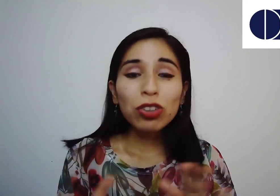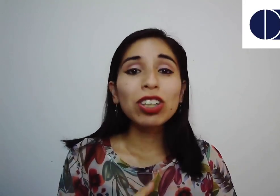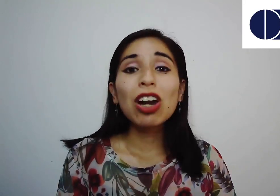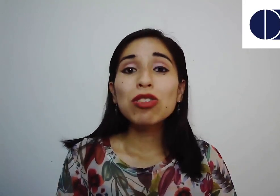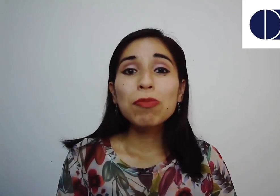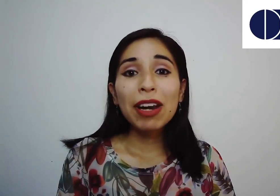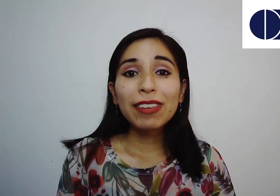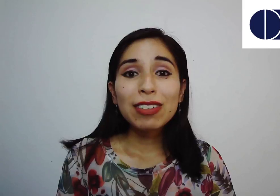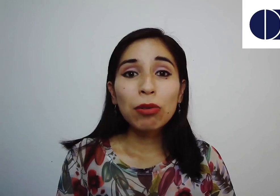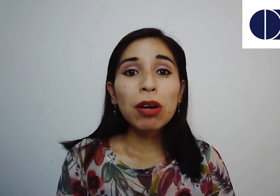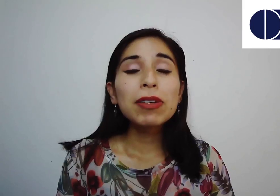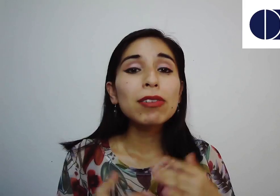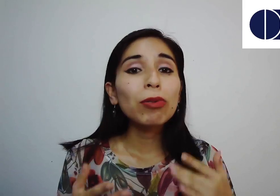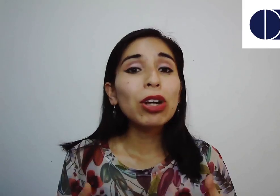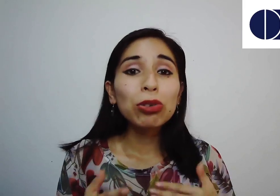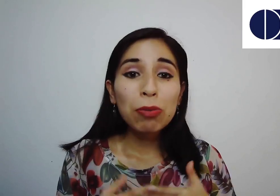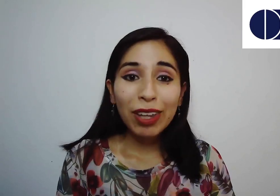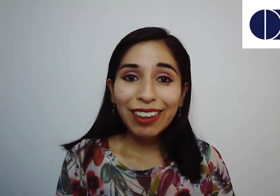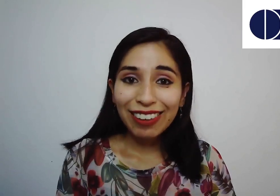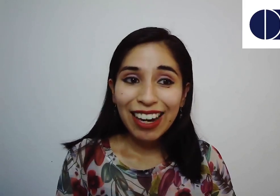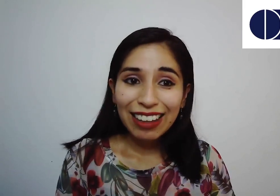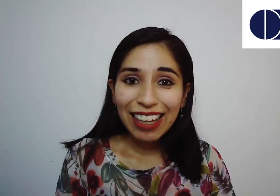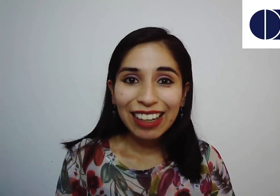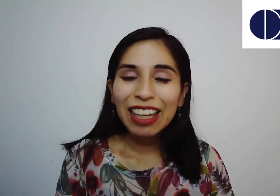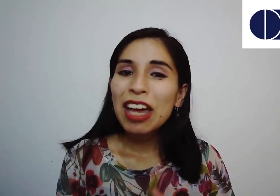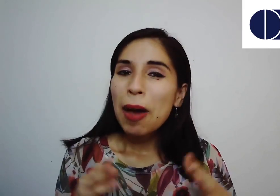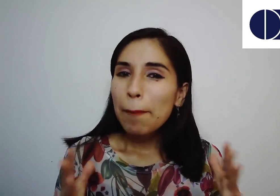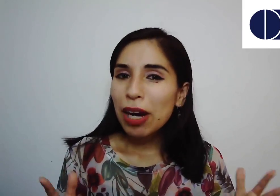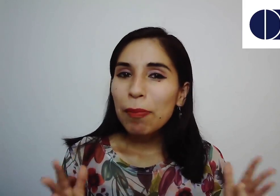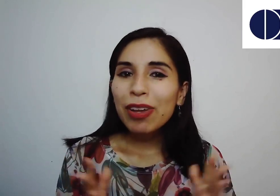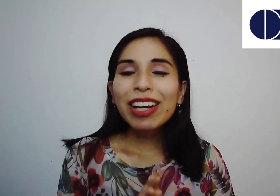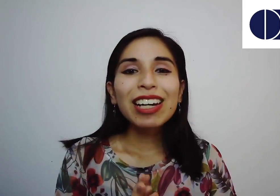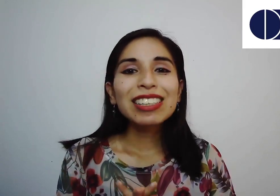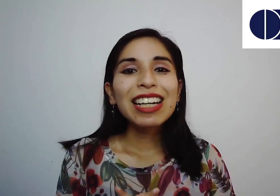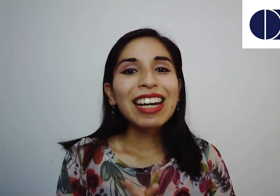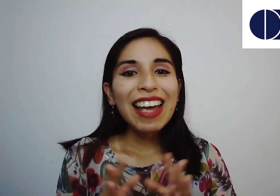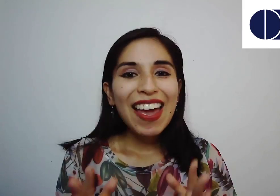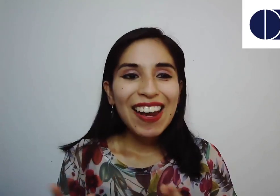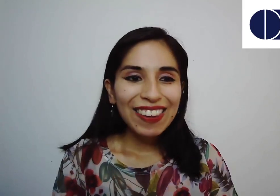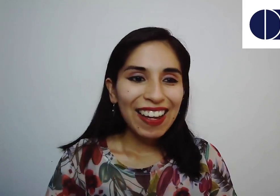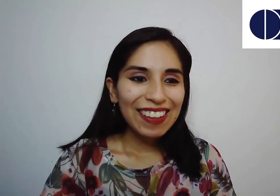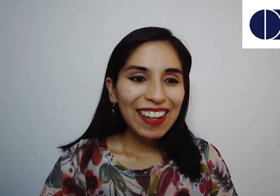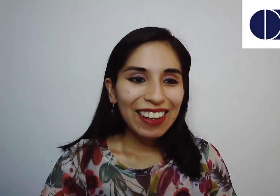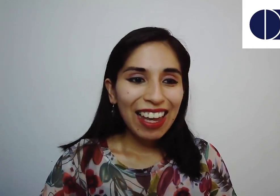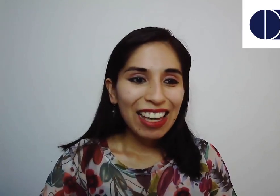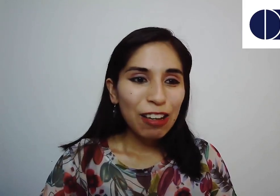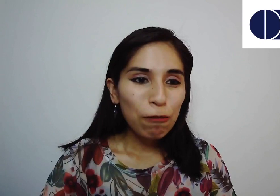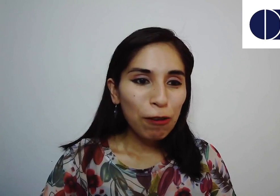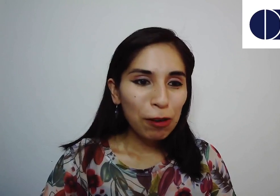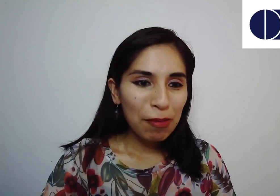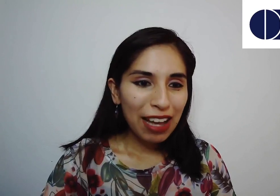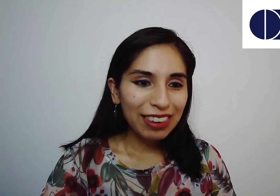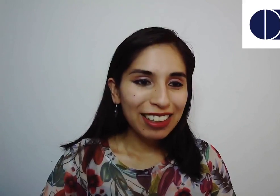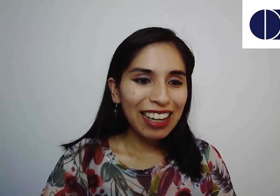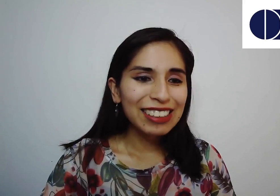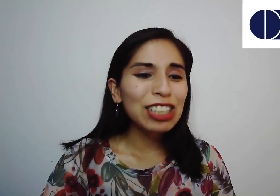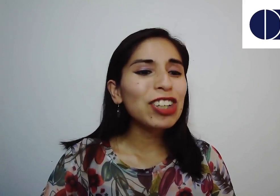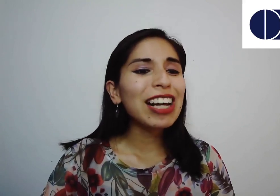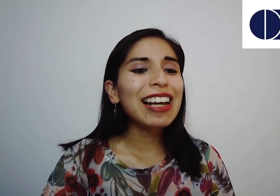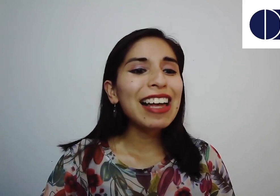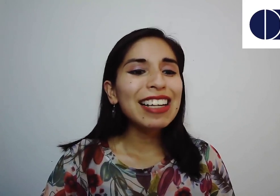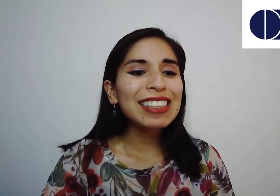pueden encontrar los martes y jueves 4 y media de la tarde para poder realizar el taller de informática